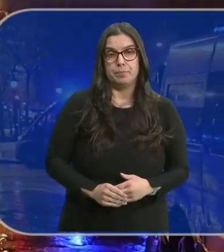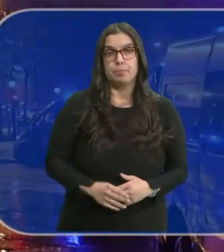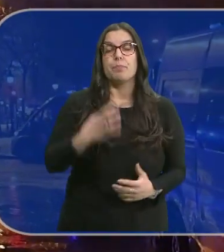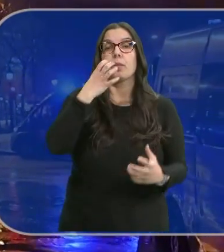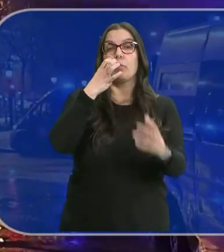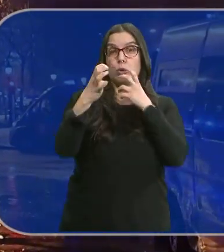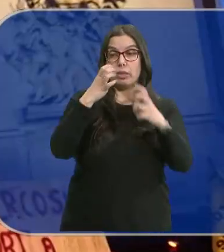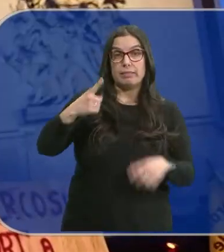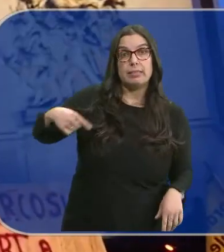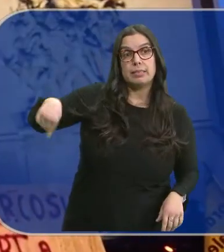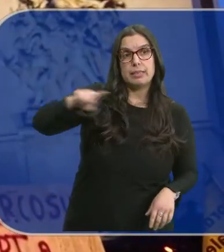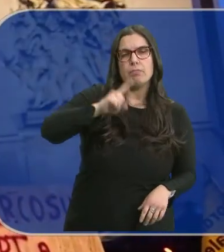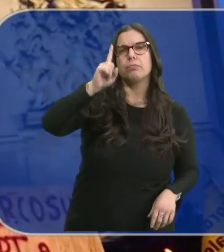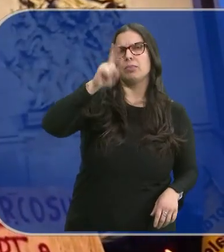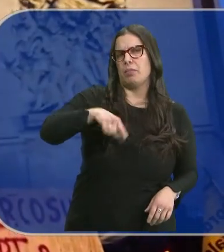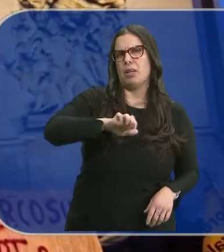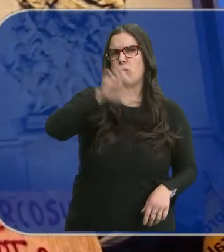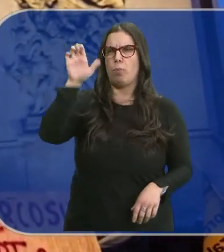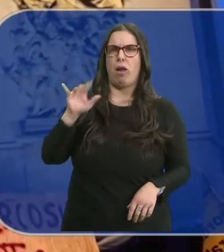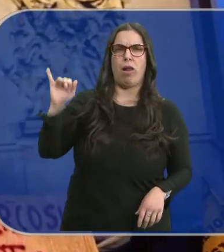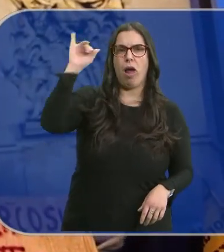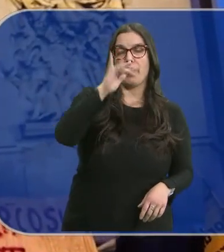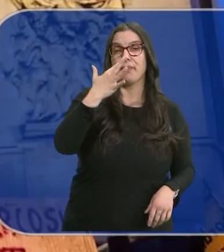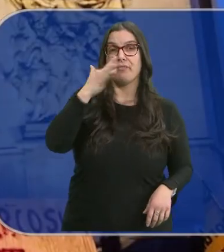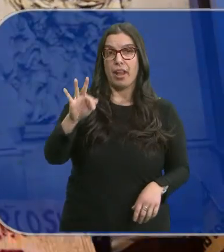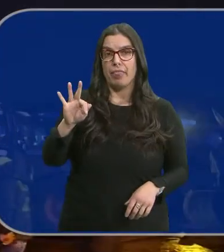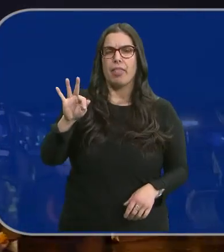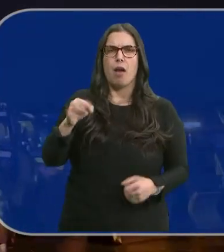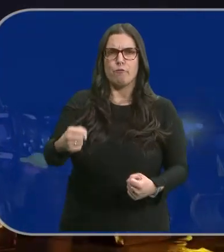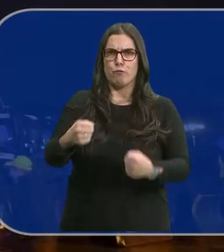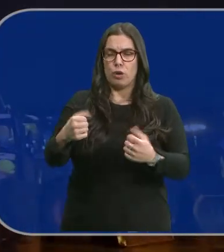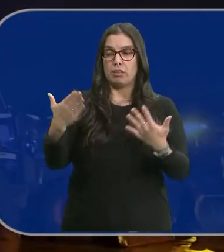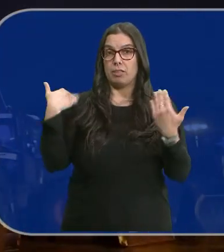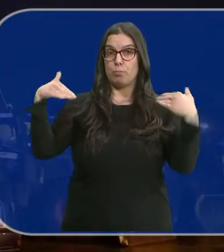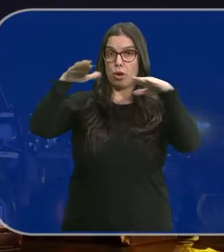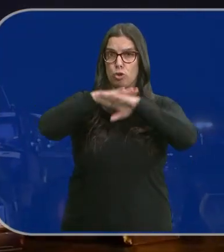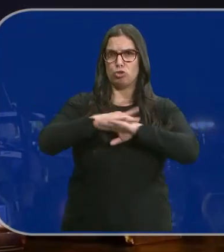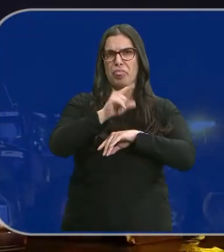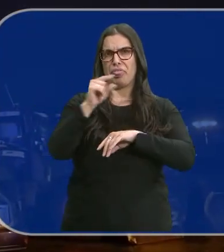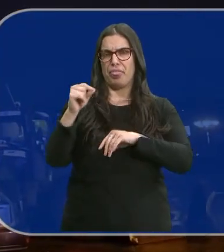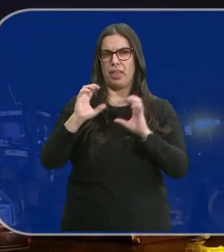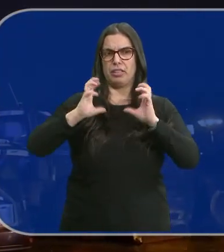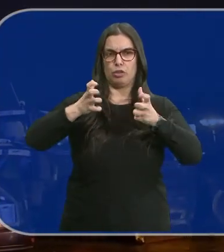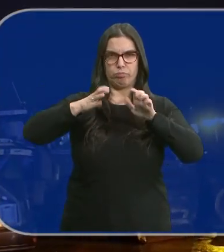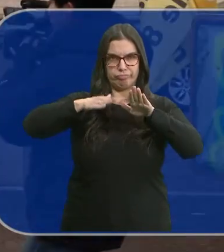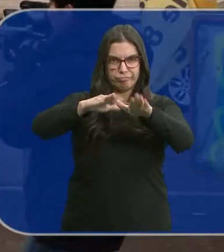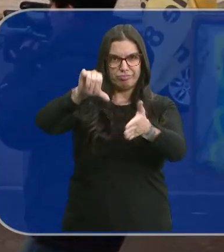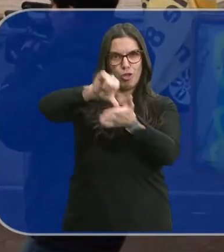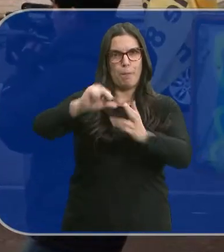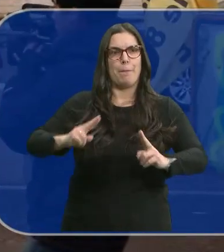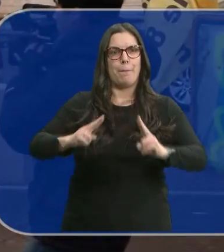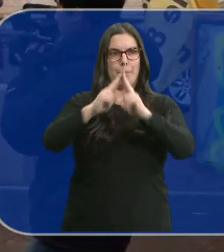Las protestas del campo se extienden por toda Europa y en Francia han tomado fuerza. Anoche un centenar de tractores logró entrar en París y